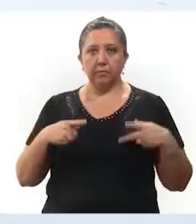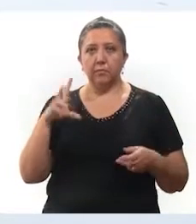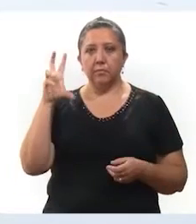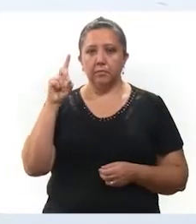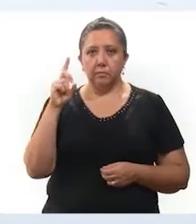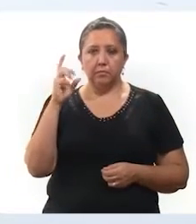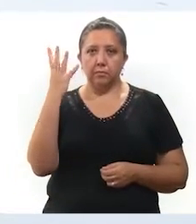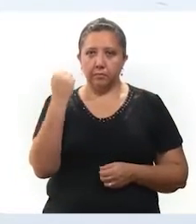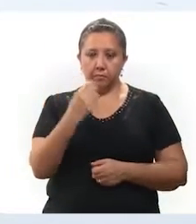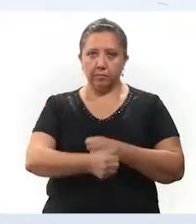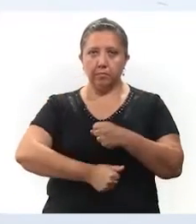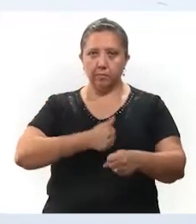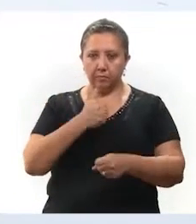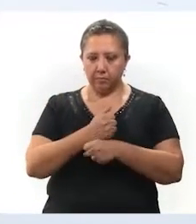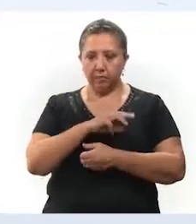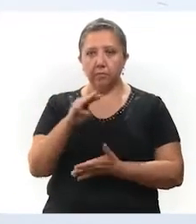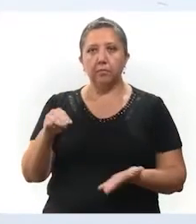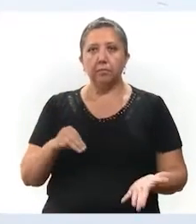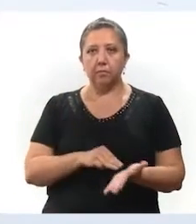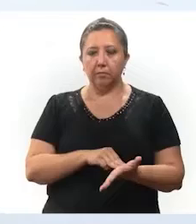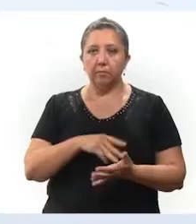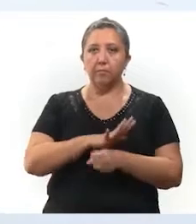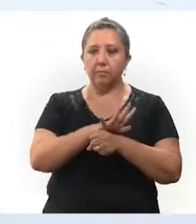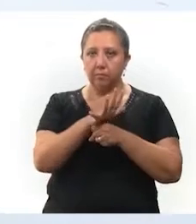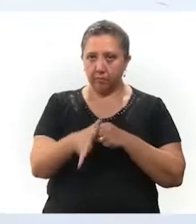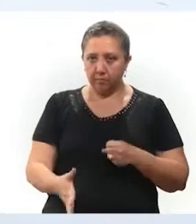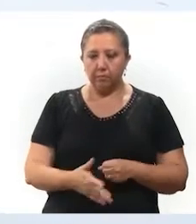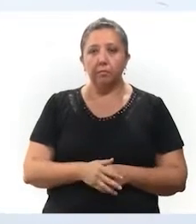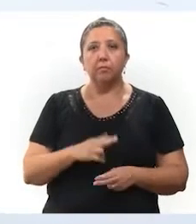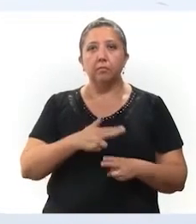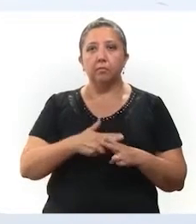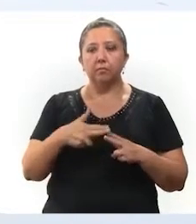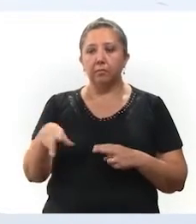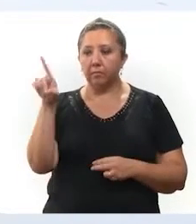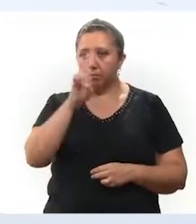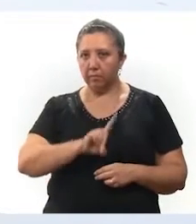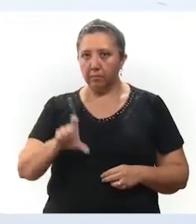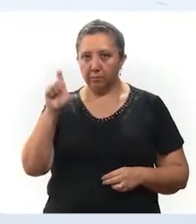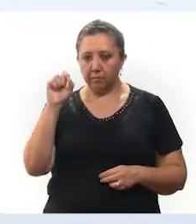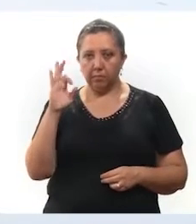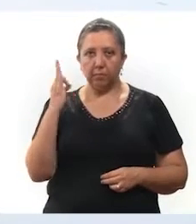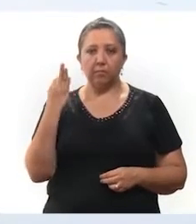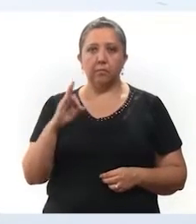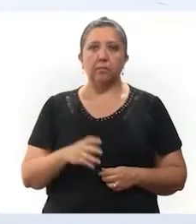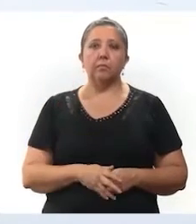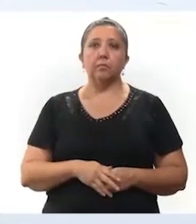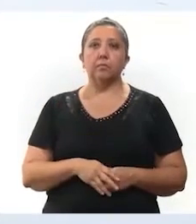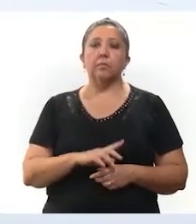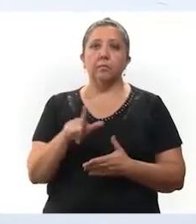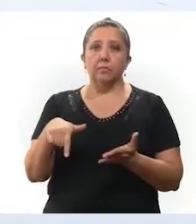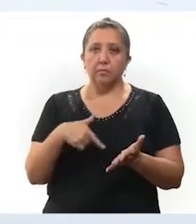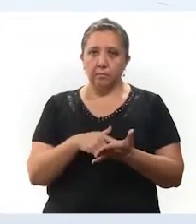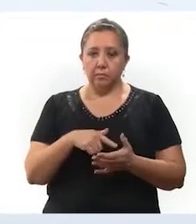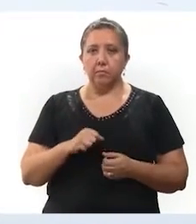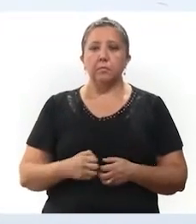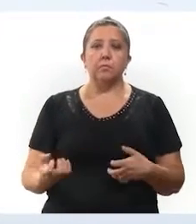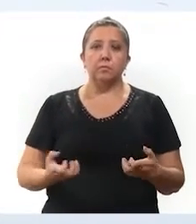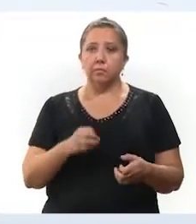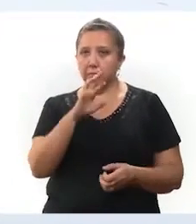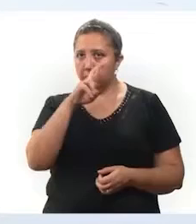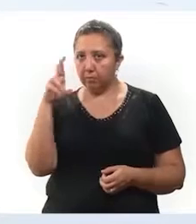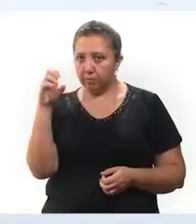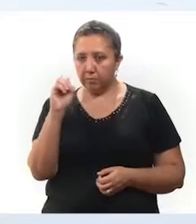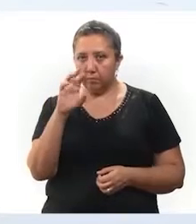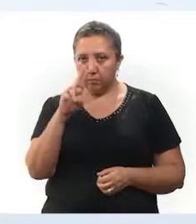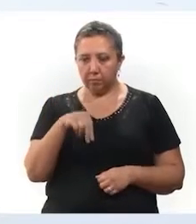de 30 a 39 años en Mérida, la cual se prolongará hasta este domingo 20 de febrero, en los macrocentros del Multigimnasio